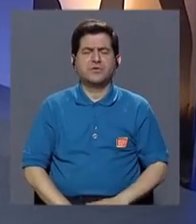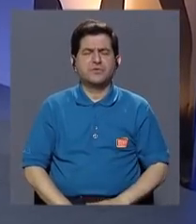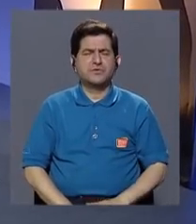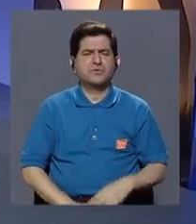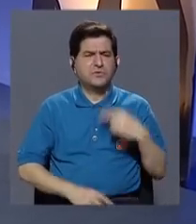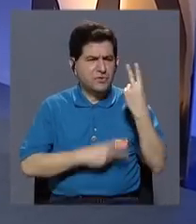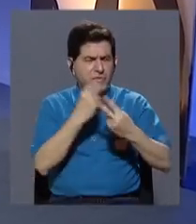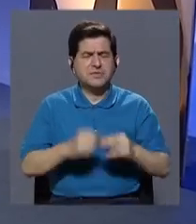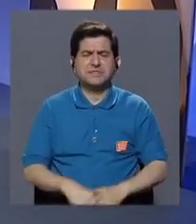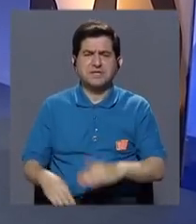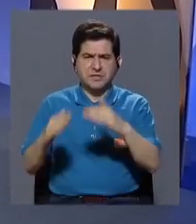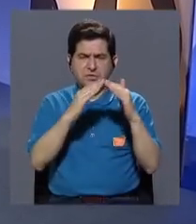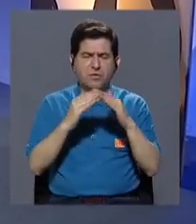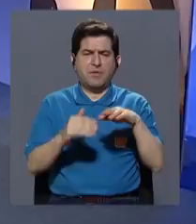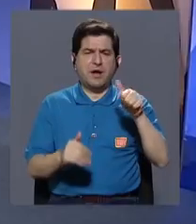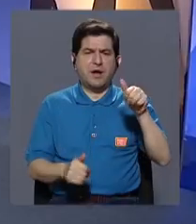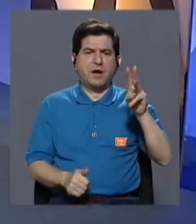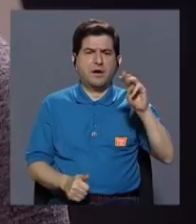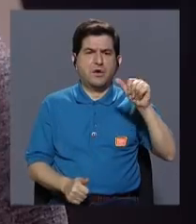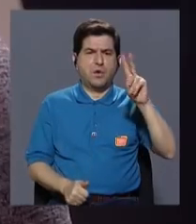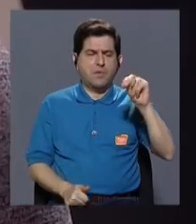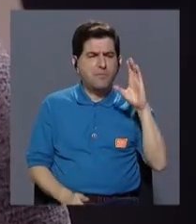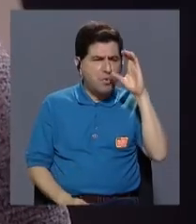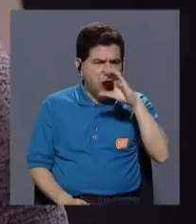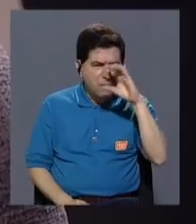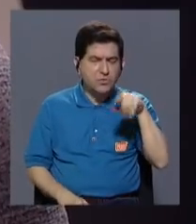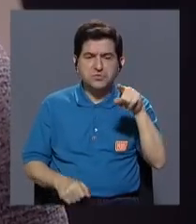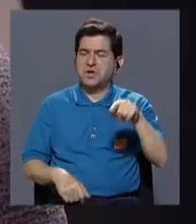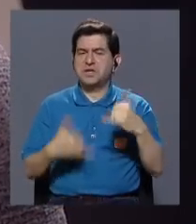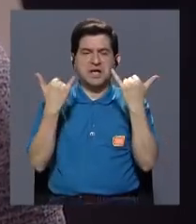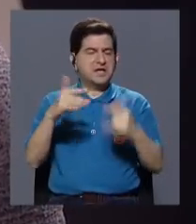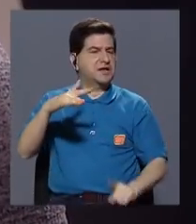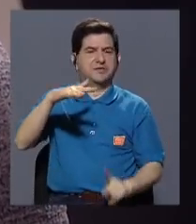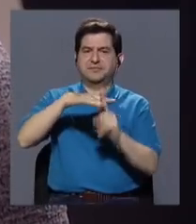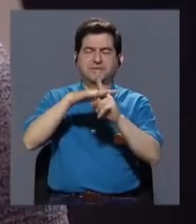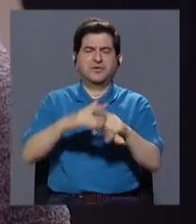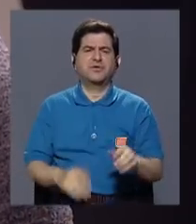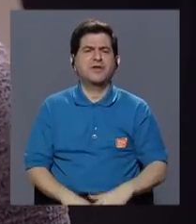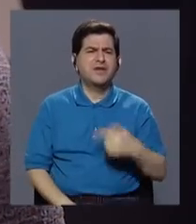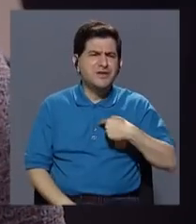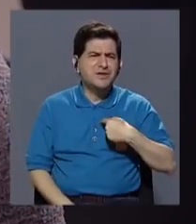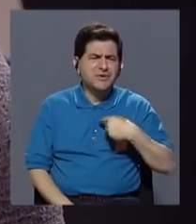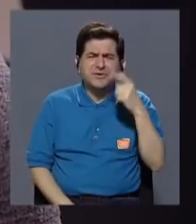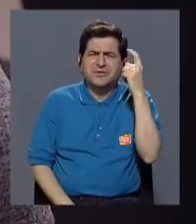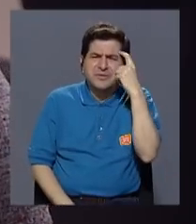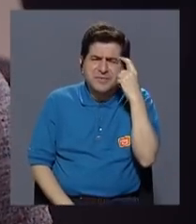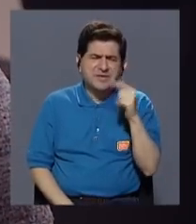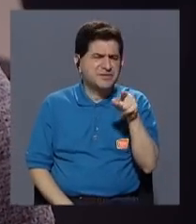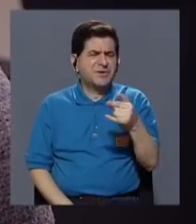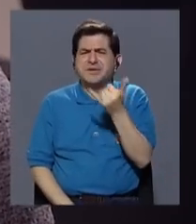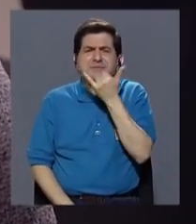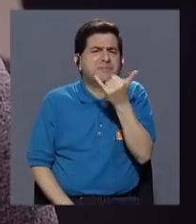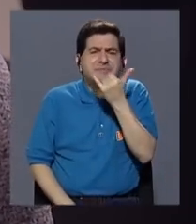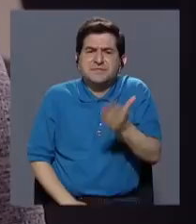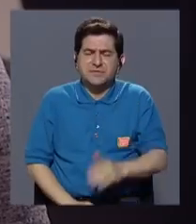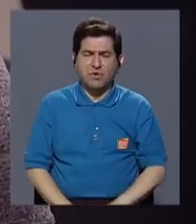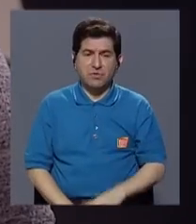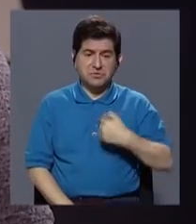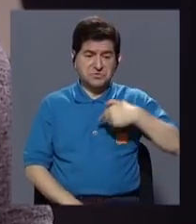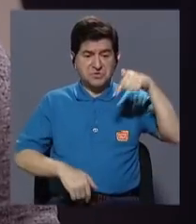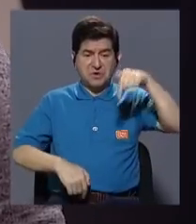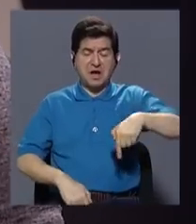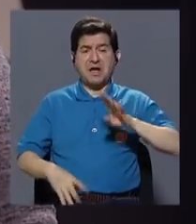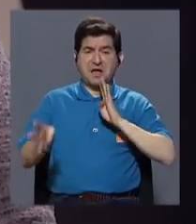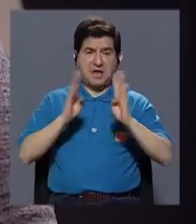barrios que habiendo las esquinas a ver si la veo y no está y siempre me queda eso adentro de dónde está quién fue de ella mientras yo